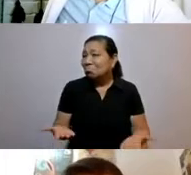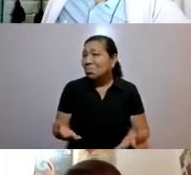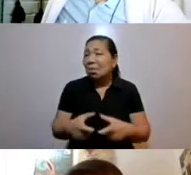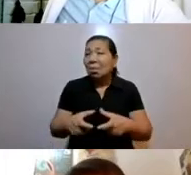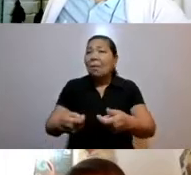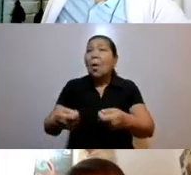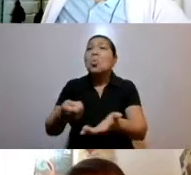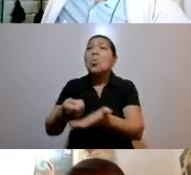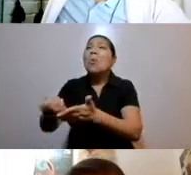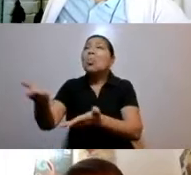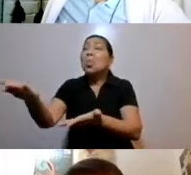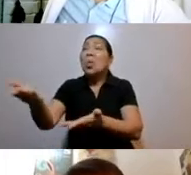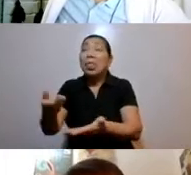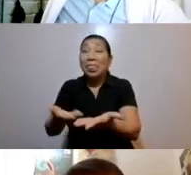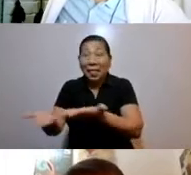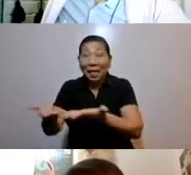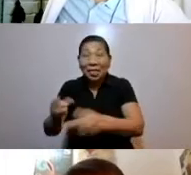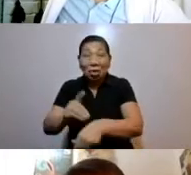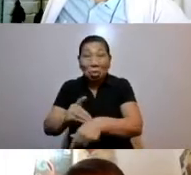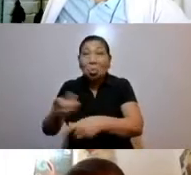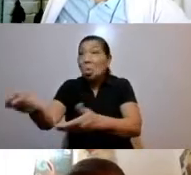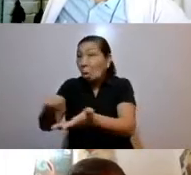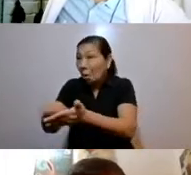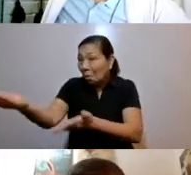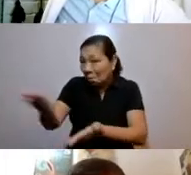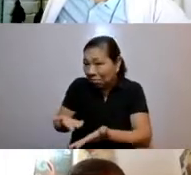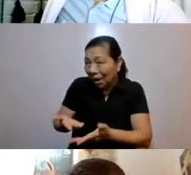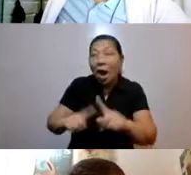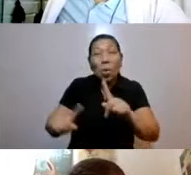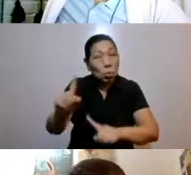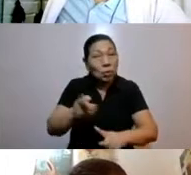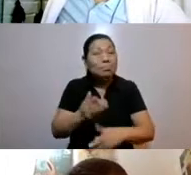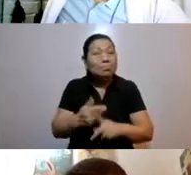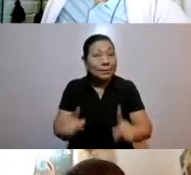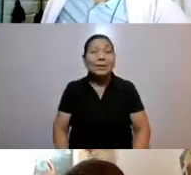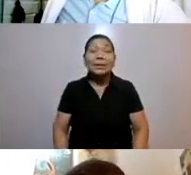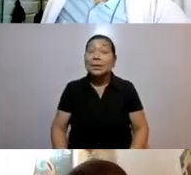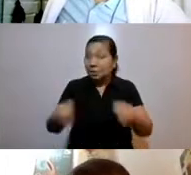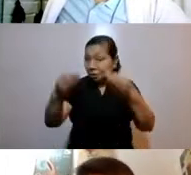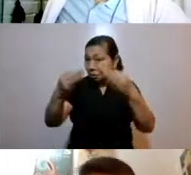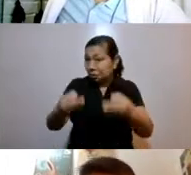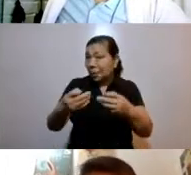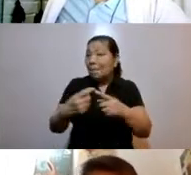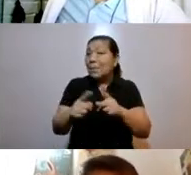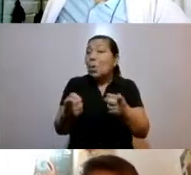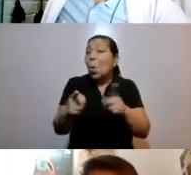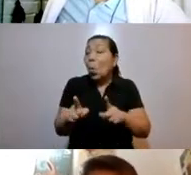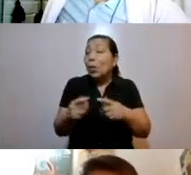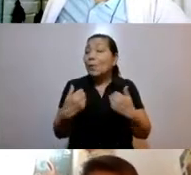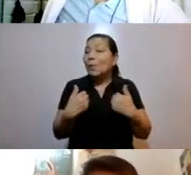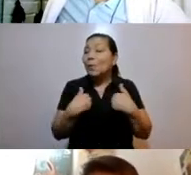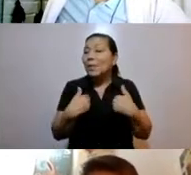receta. Pero hay que decir, pues, que en realidad son medicamentos seguros, pero cuando